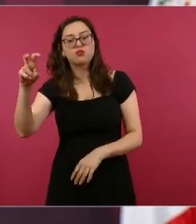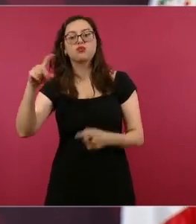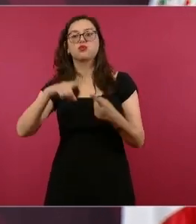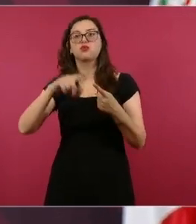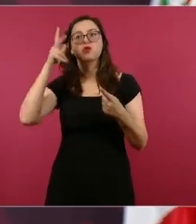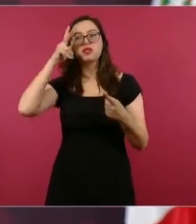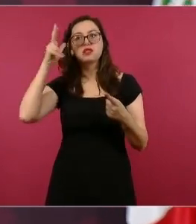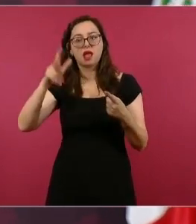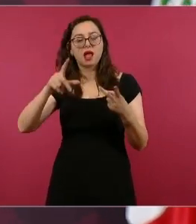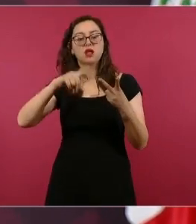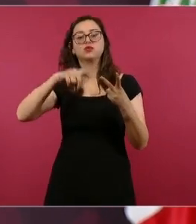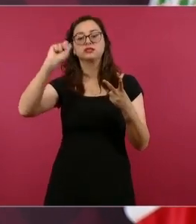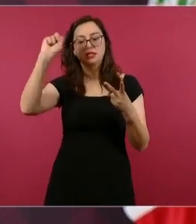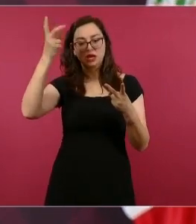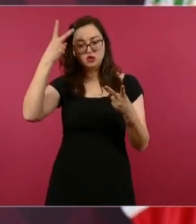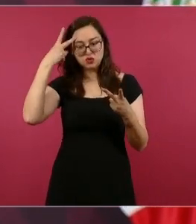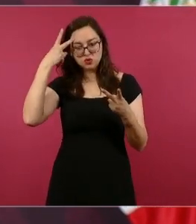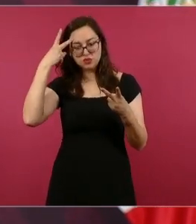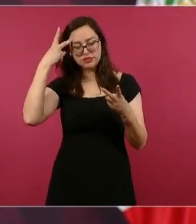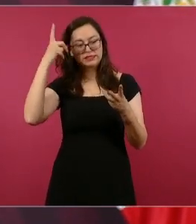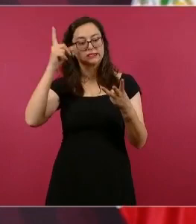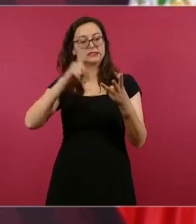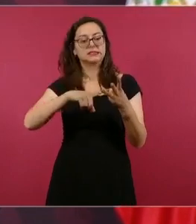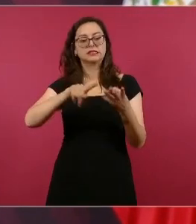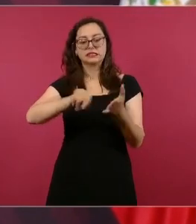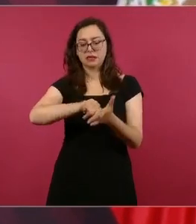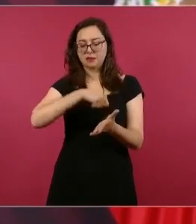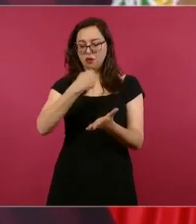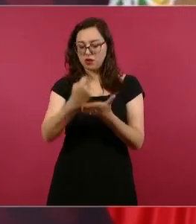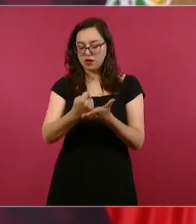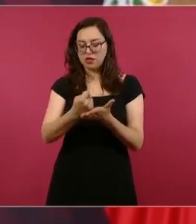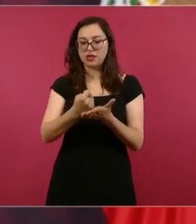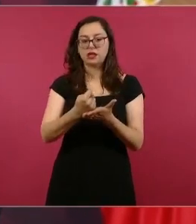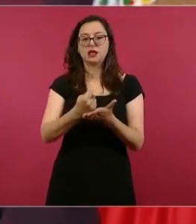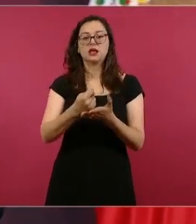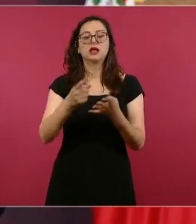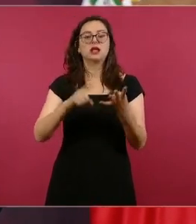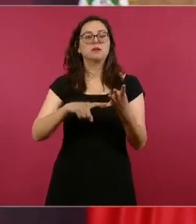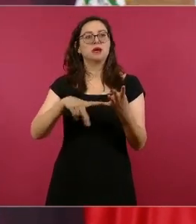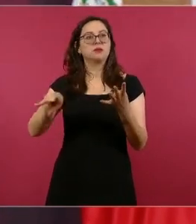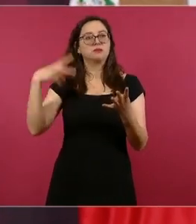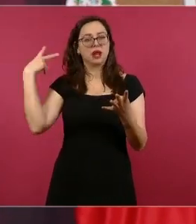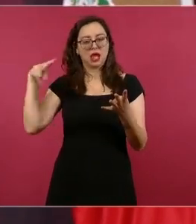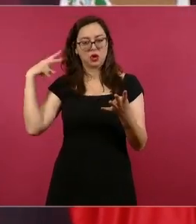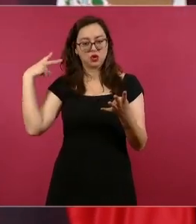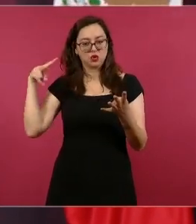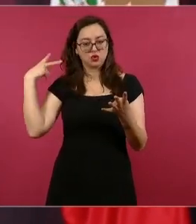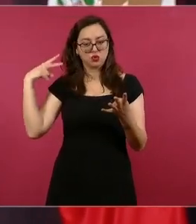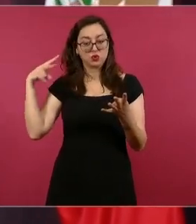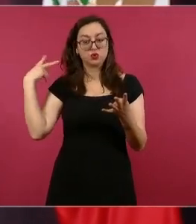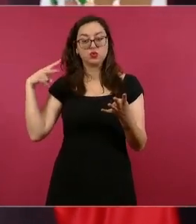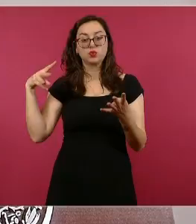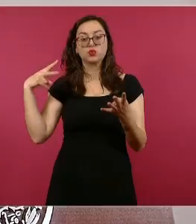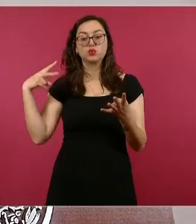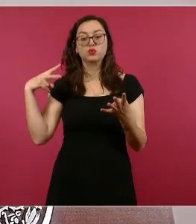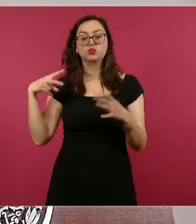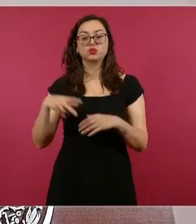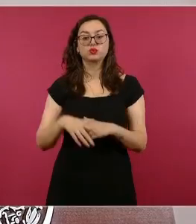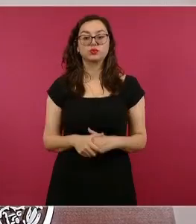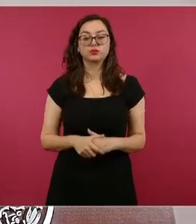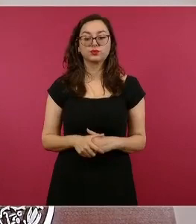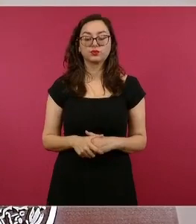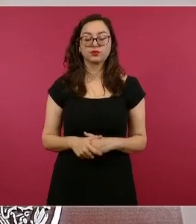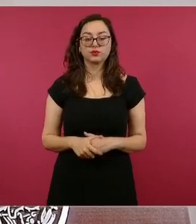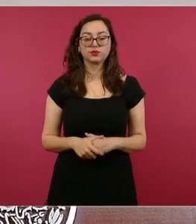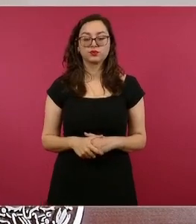Hidalgo y San Luis, voy a Tamaulipas, voy a Veracruz. A Veracruz